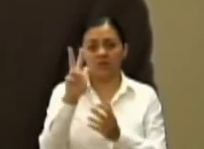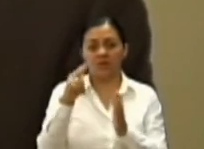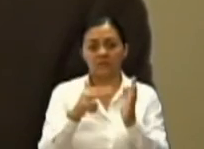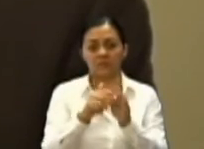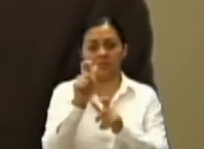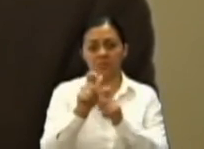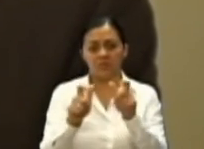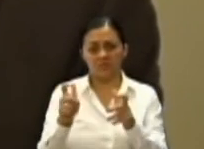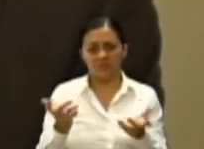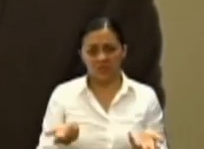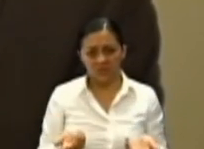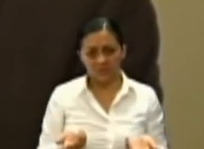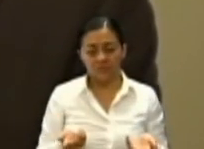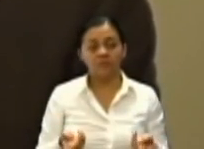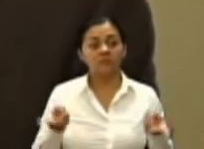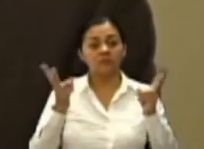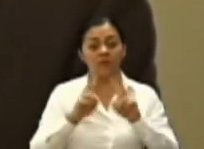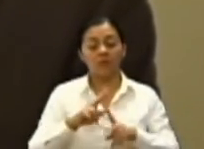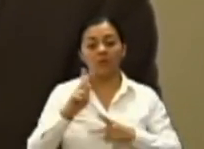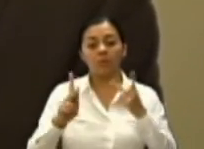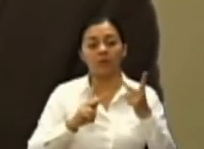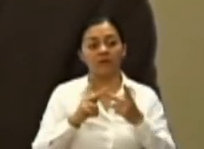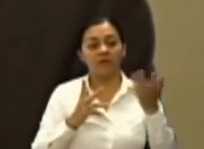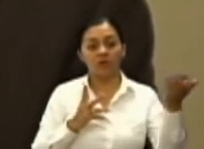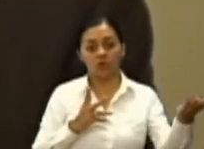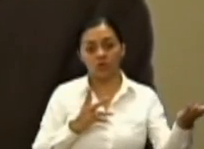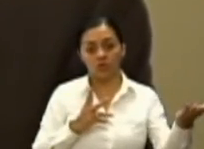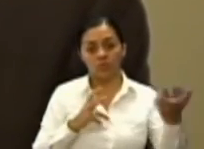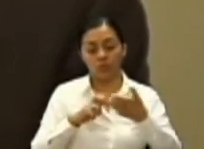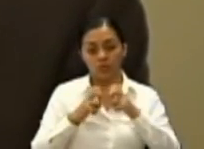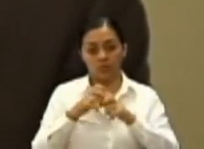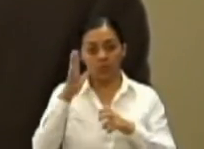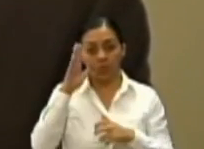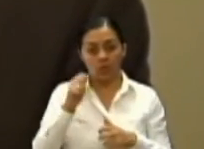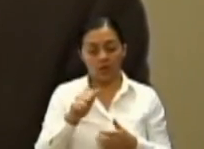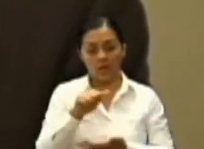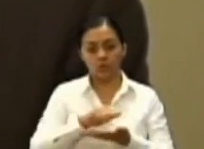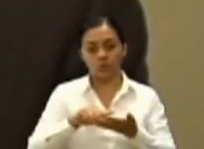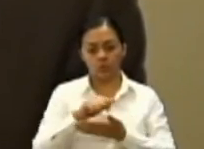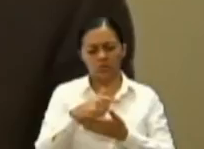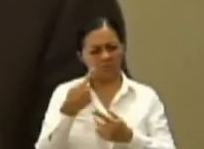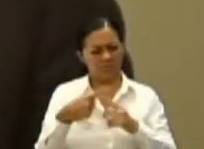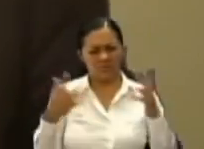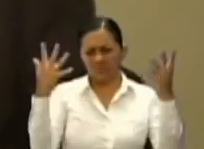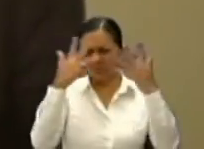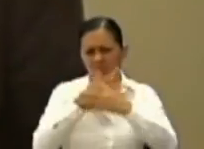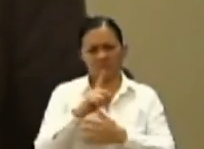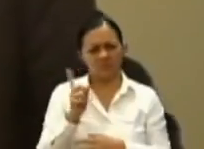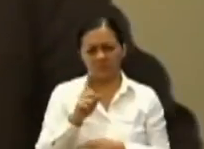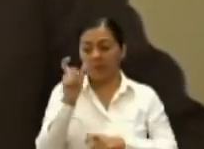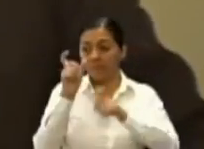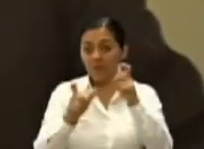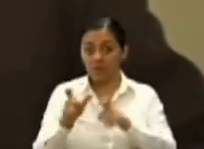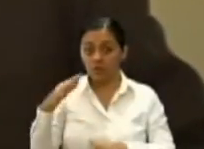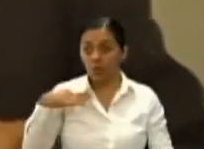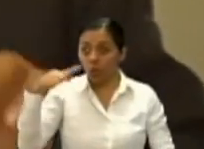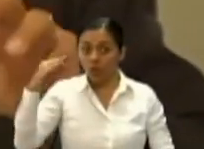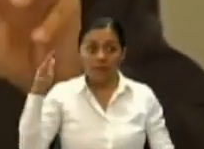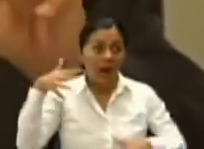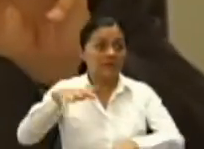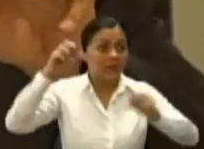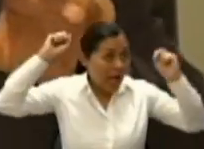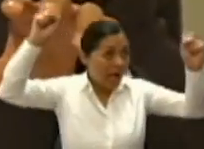convocada por el prefecto opositor por el carrasco que no nos engañemos aquí no ha habido espontaneidad en la ciudadanía sino